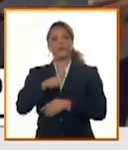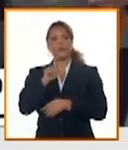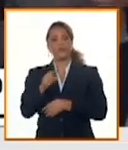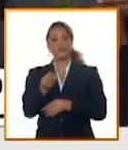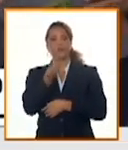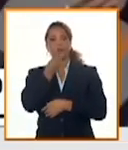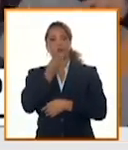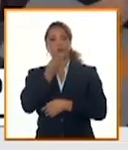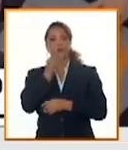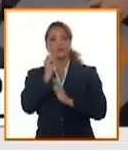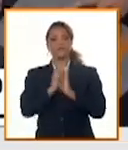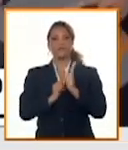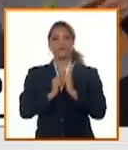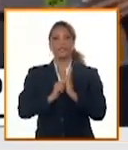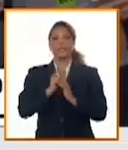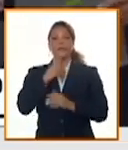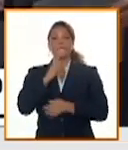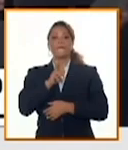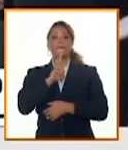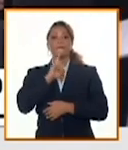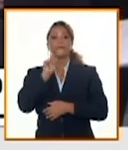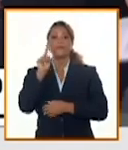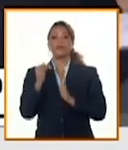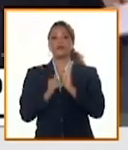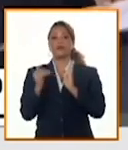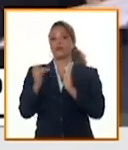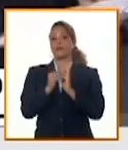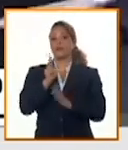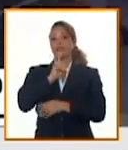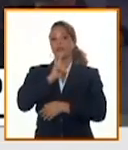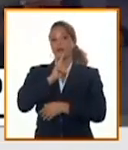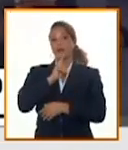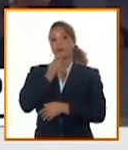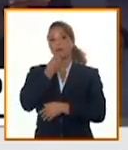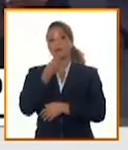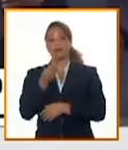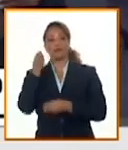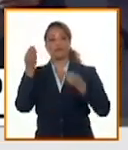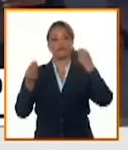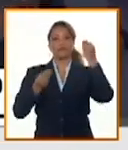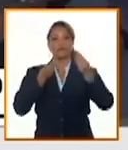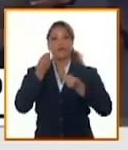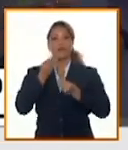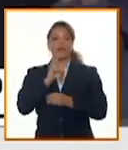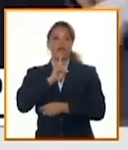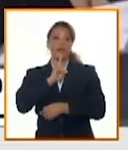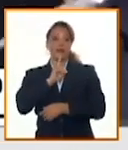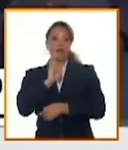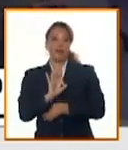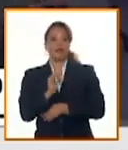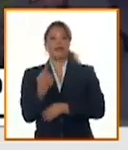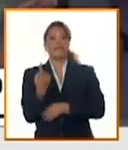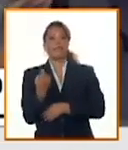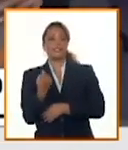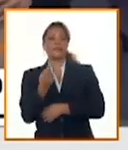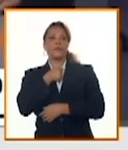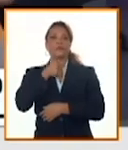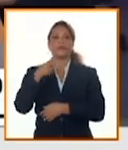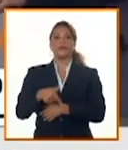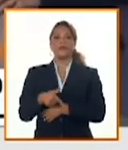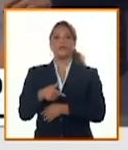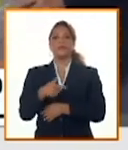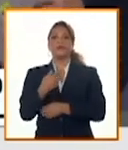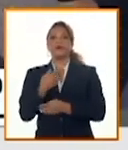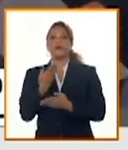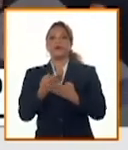cientos de millones de litros de agua Incluso si lo analizamos podría ser el mismo cantidad de agua que necesitamos para por ejemplo enfriar